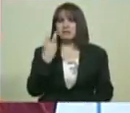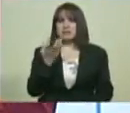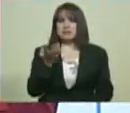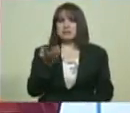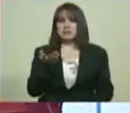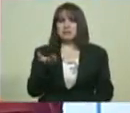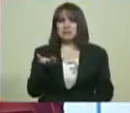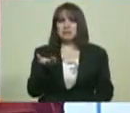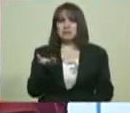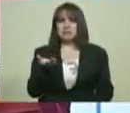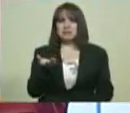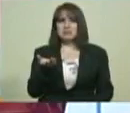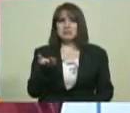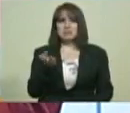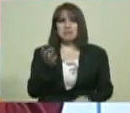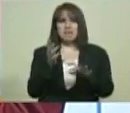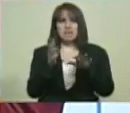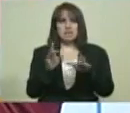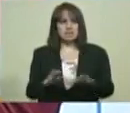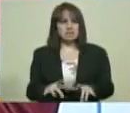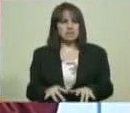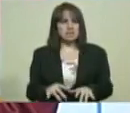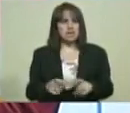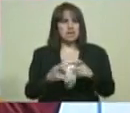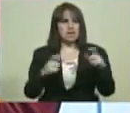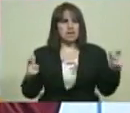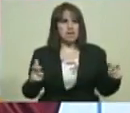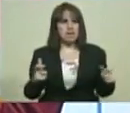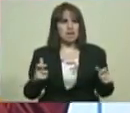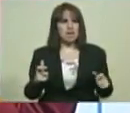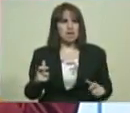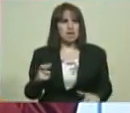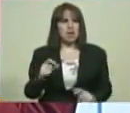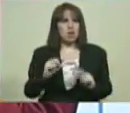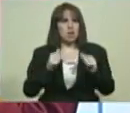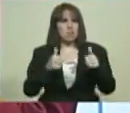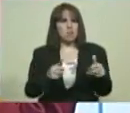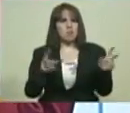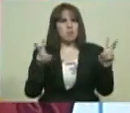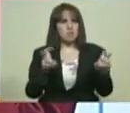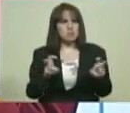Compañera secretaria general del movimiento Somos Venezuela, el nuevo comienzo.